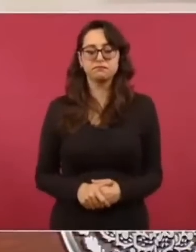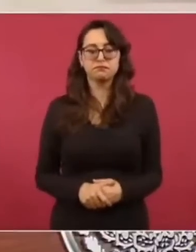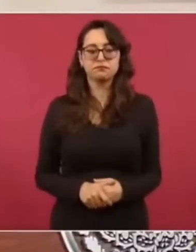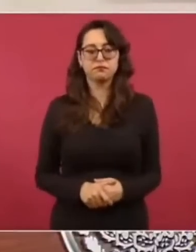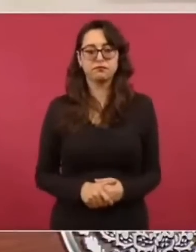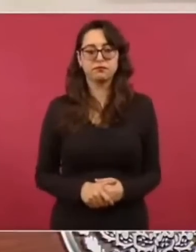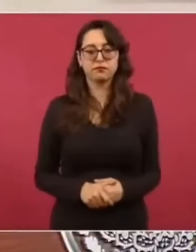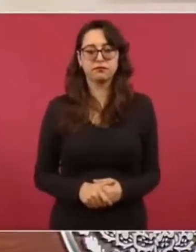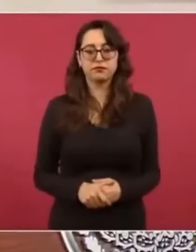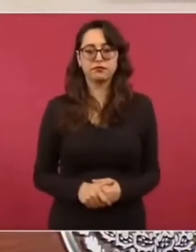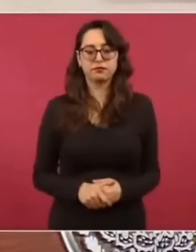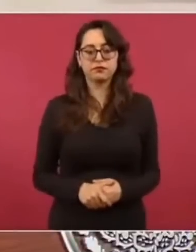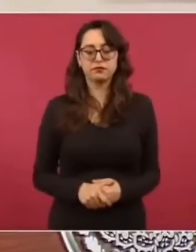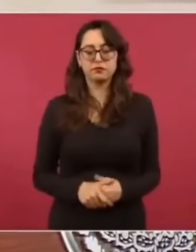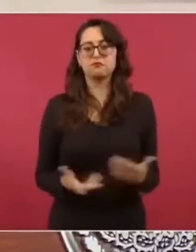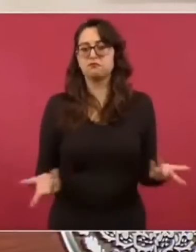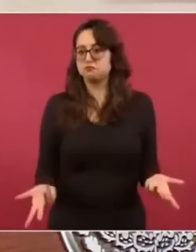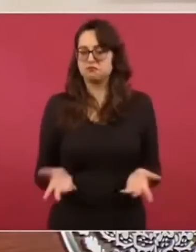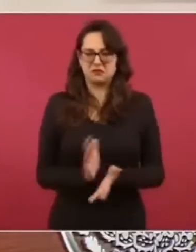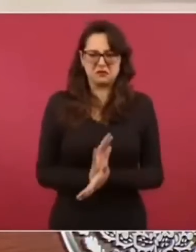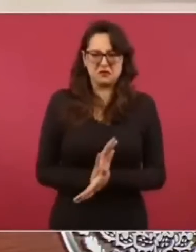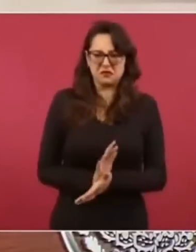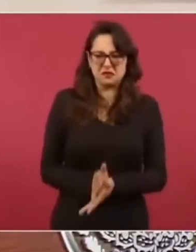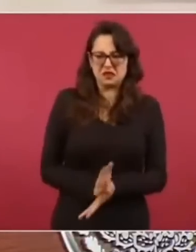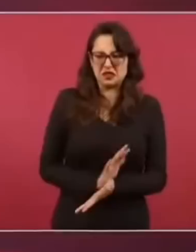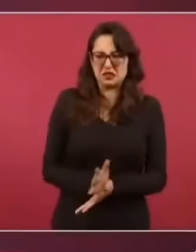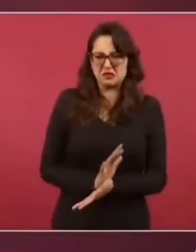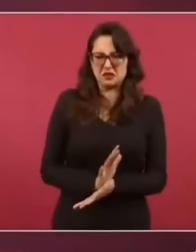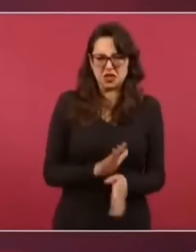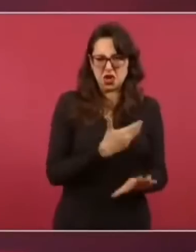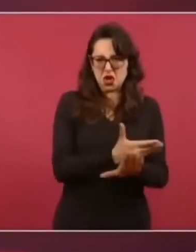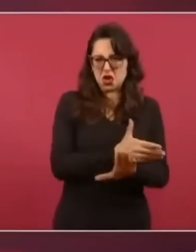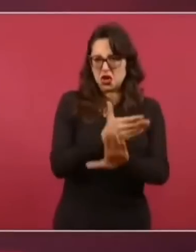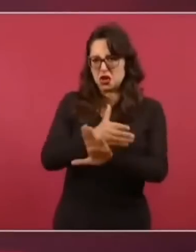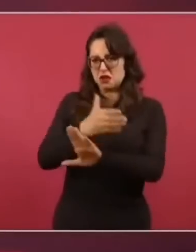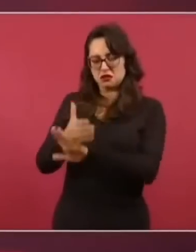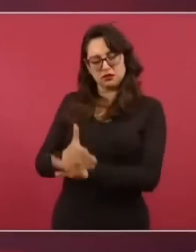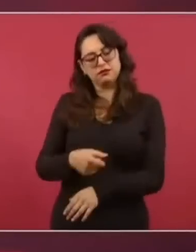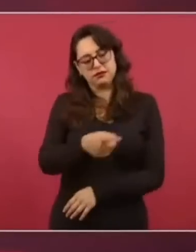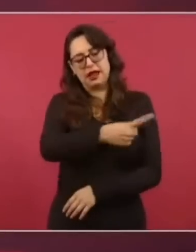¿Quieres que continúe la discriminación? Ya sabes por quién vas a votar.